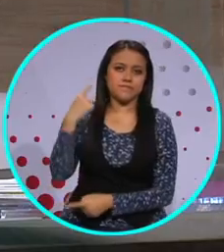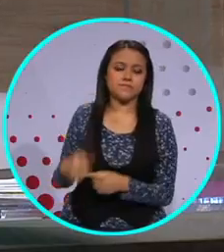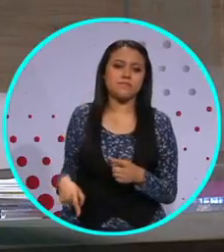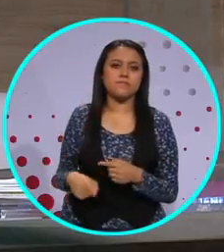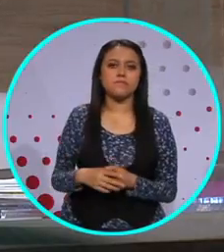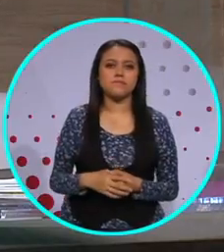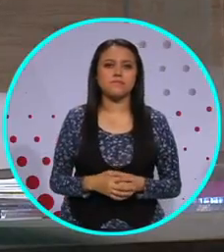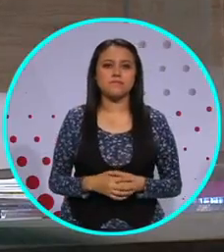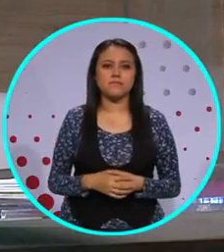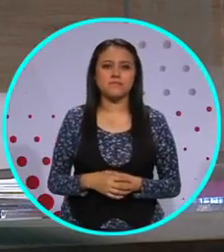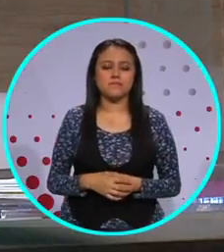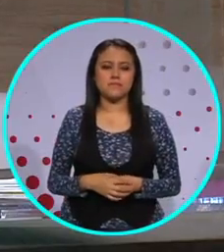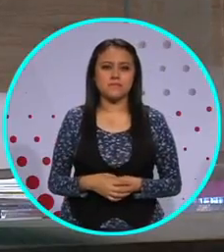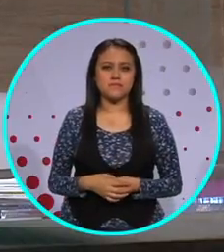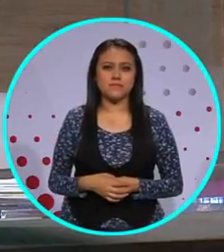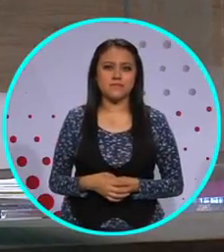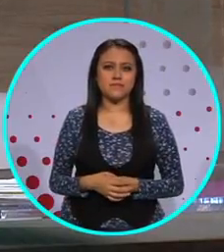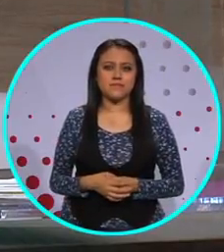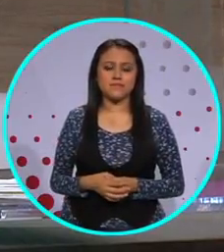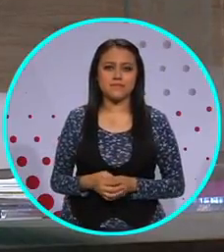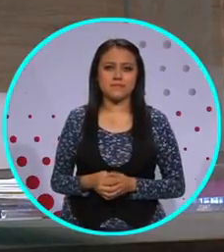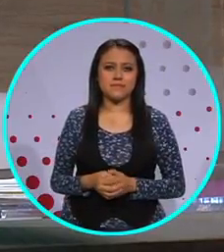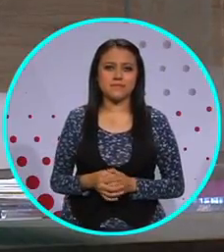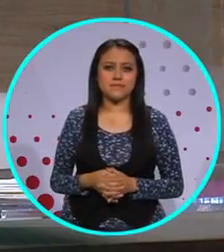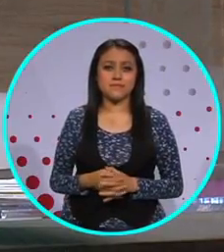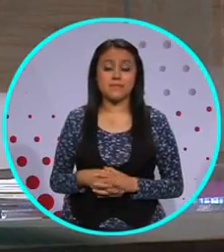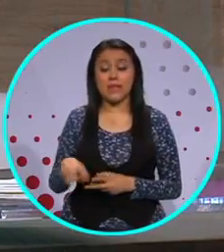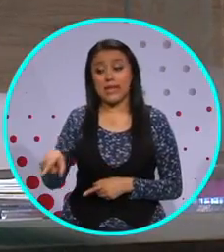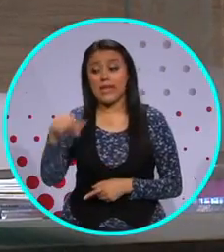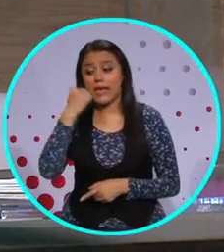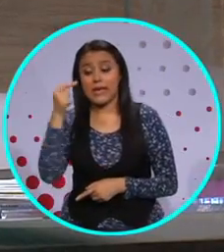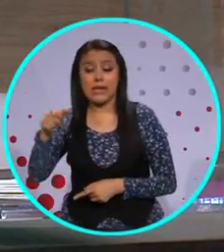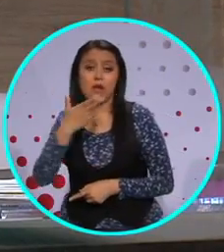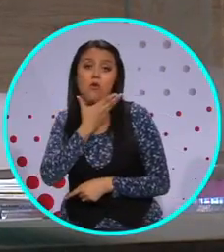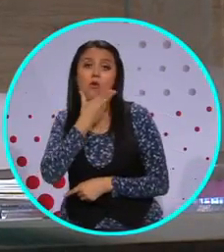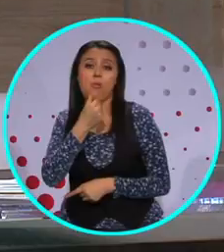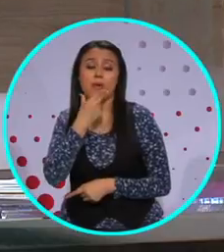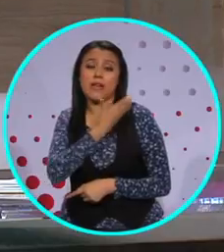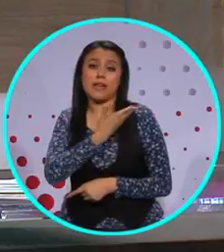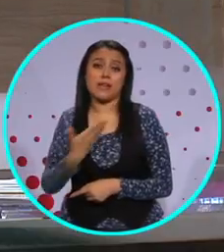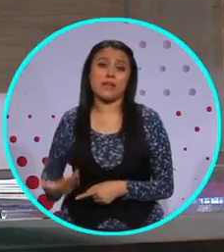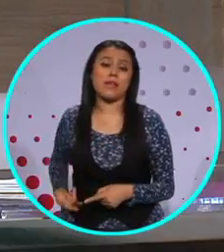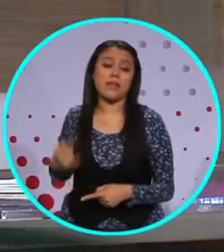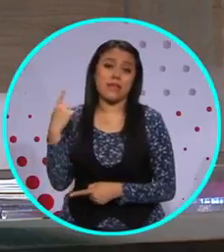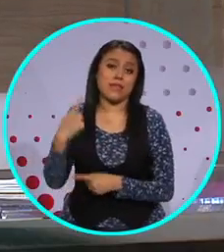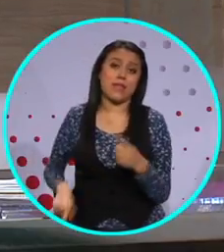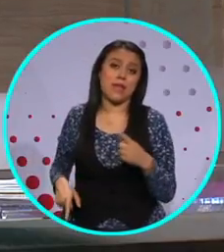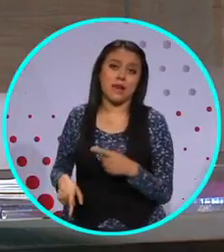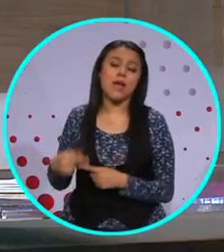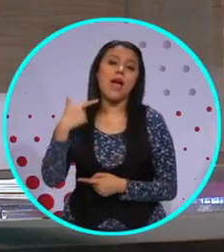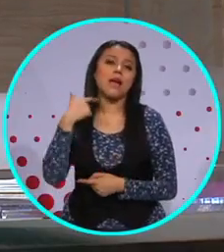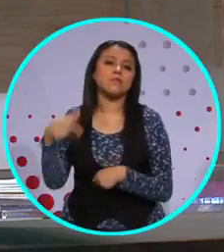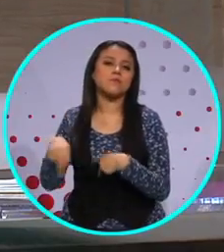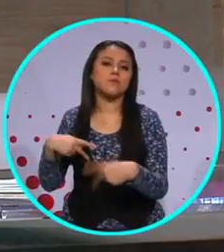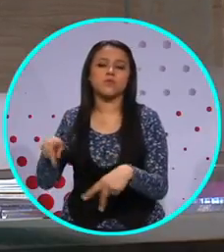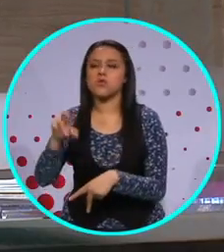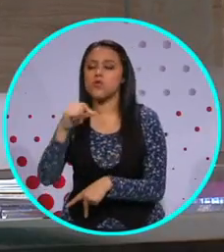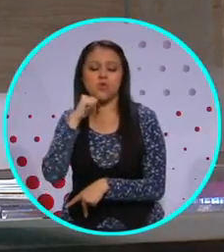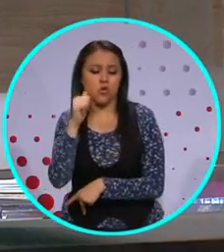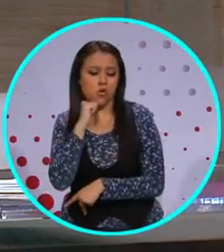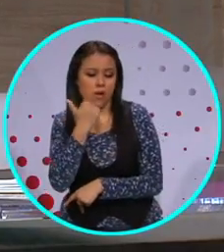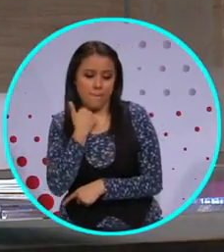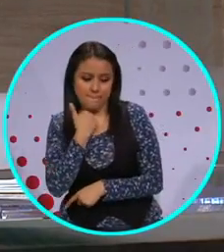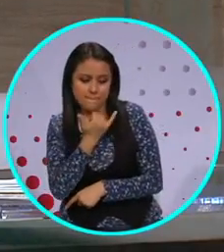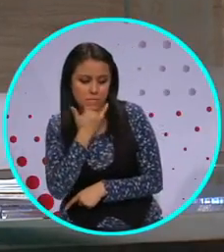cargo de y por destituirlo del mismo lo quien quita de el futbolista advirtió yo no se la voy a perdonar todas